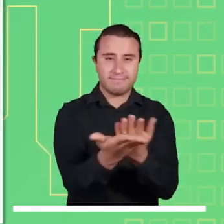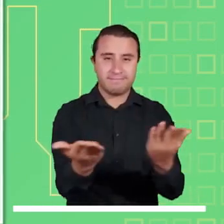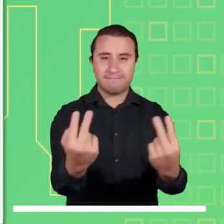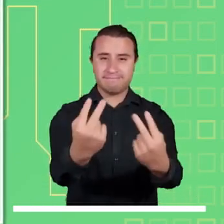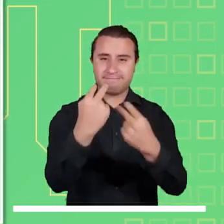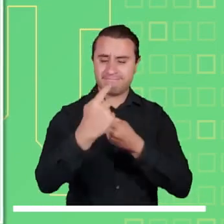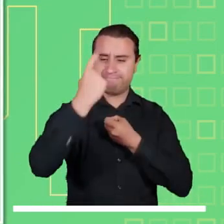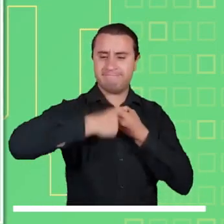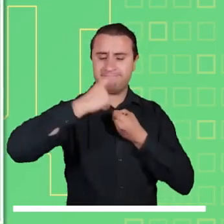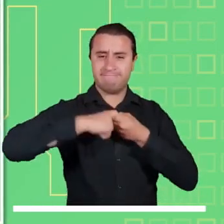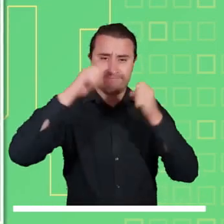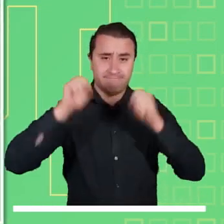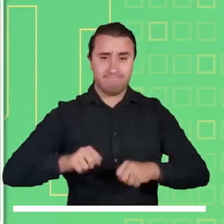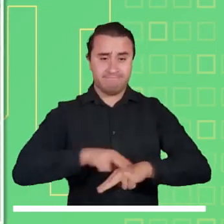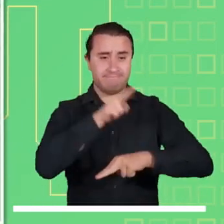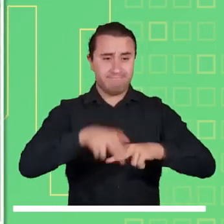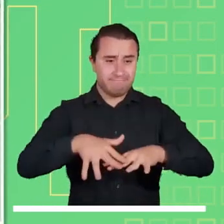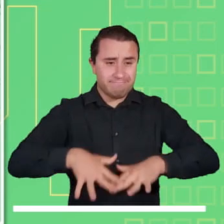Nariño y Meta.